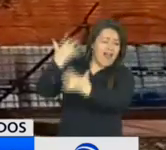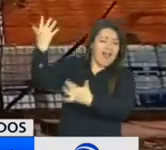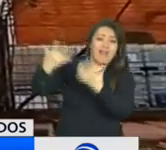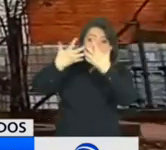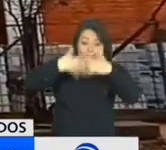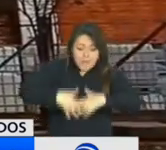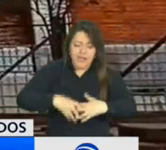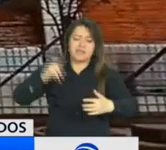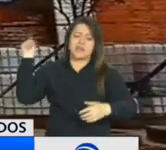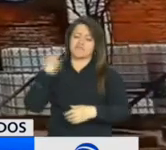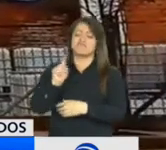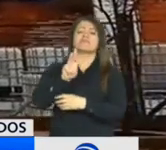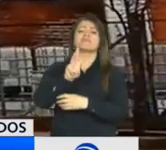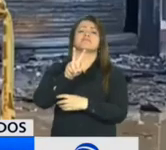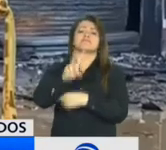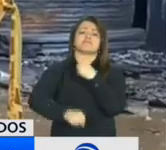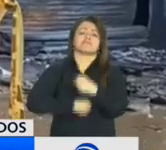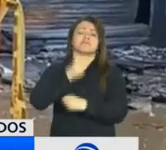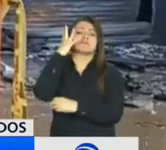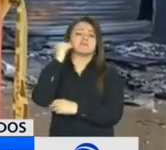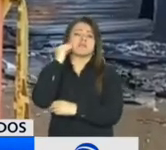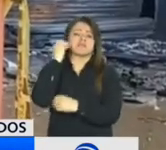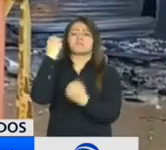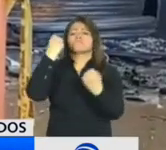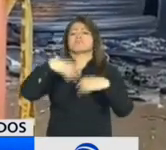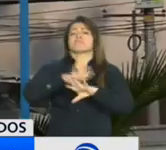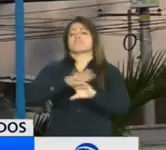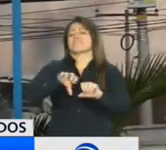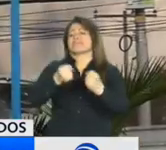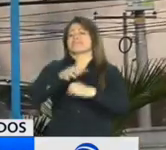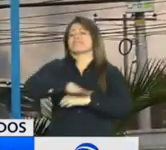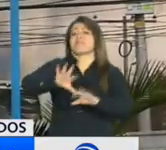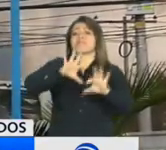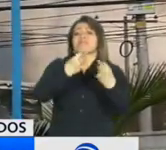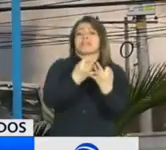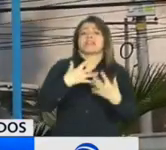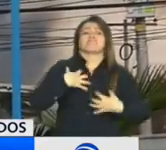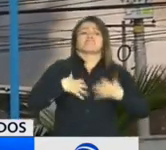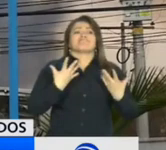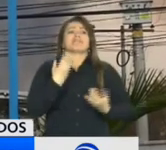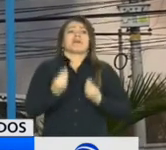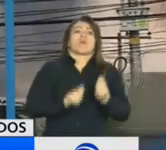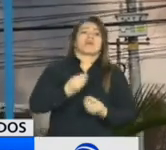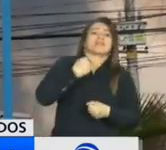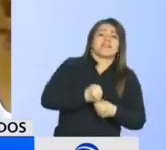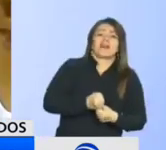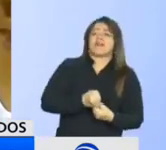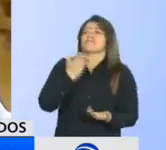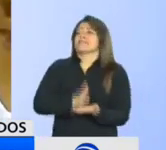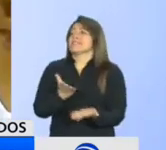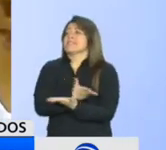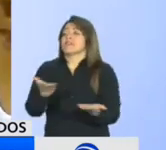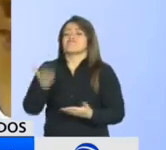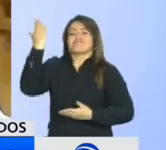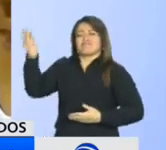32 años en el mercado, quedó en pérdida total y dejó afectadas a decenas de familias dependientes de este trabajo. El